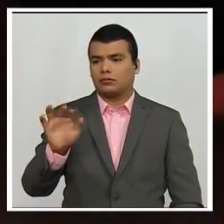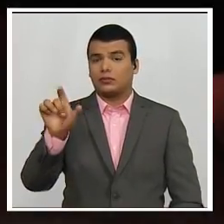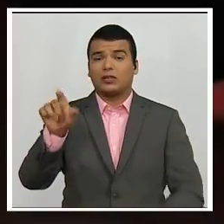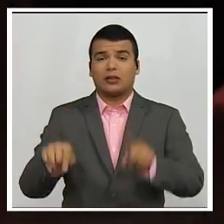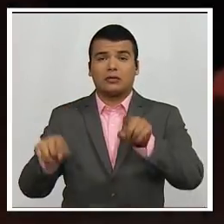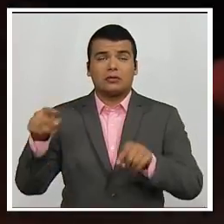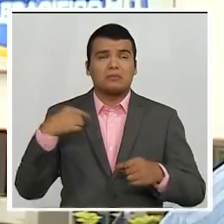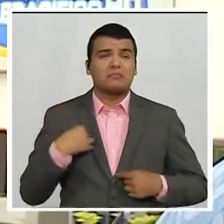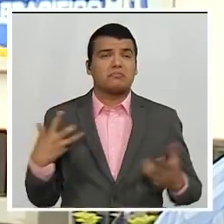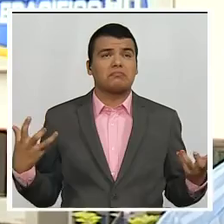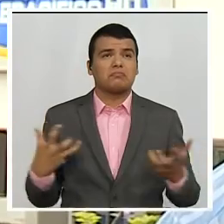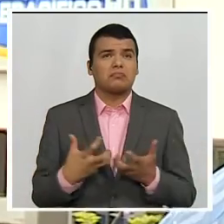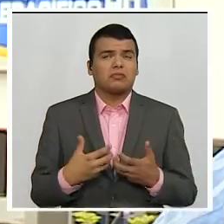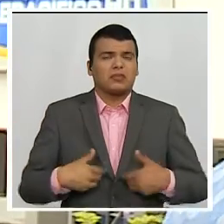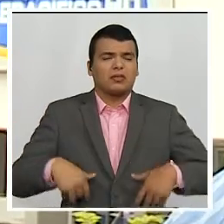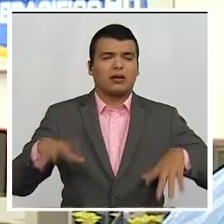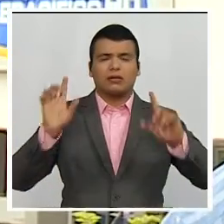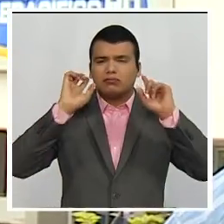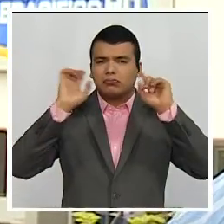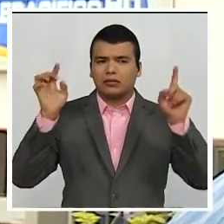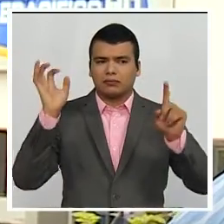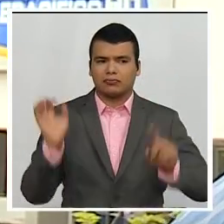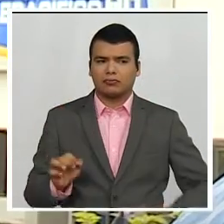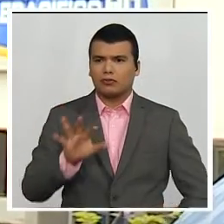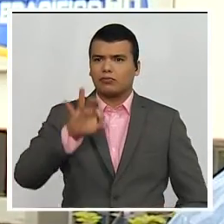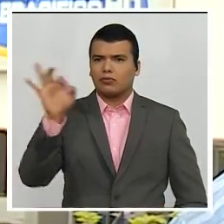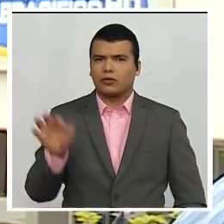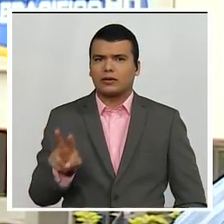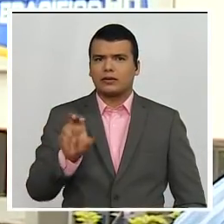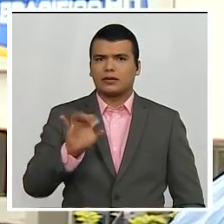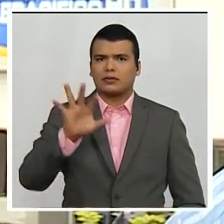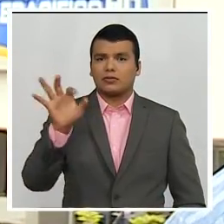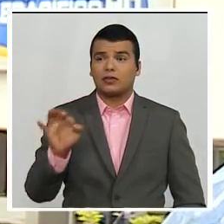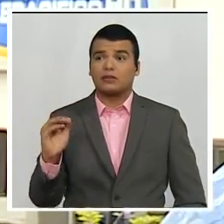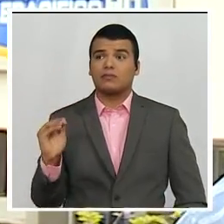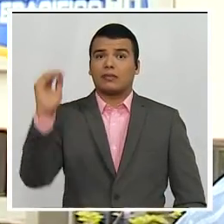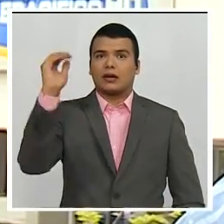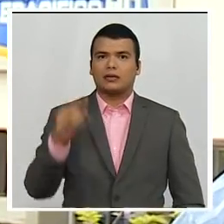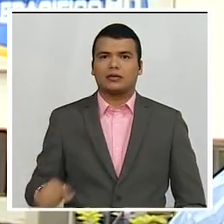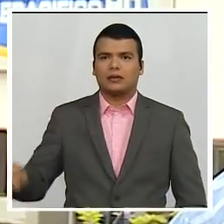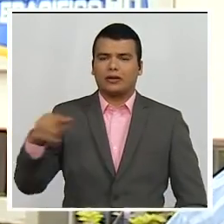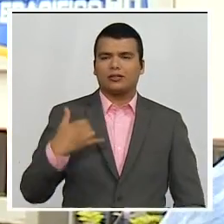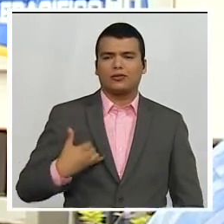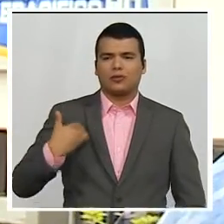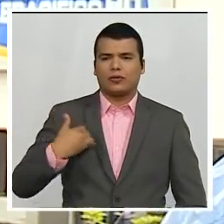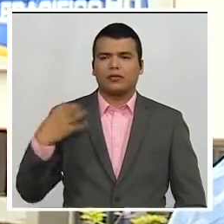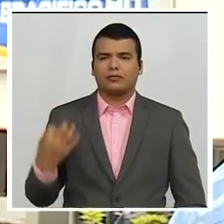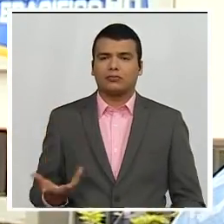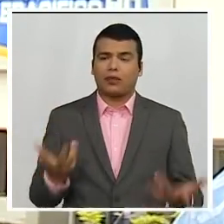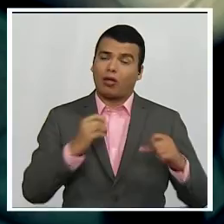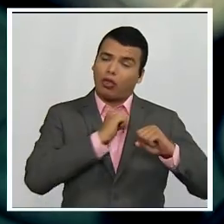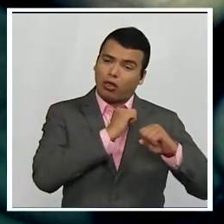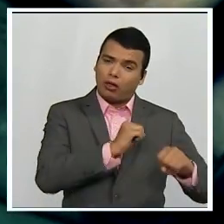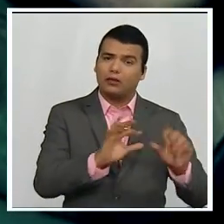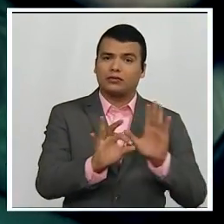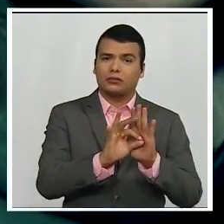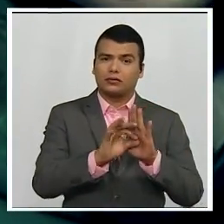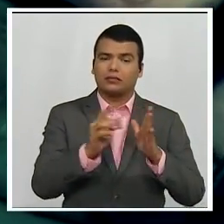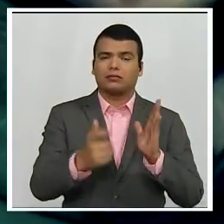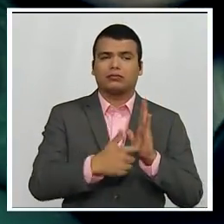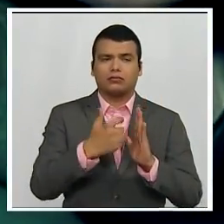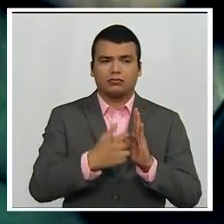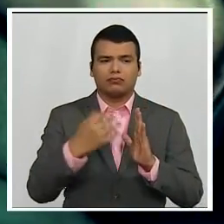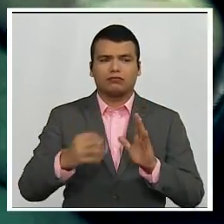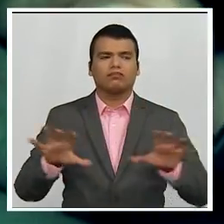haciendo un porcentaje muy alto superior al 70 por ciento de estos casos son jóvenes que han consumido alucinógenos en estas actividades